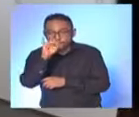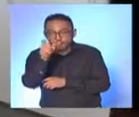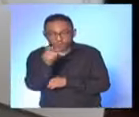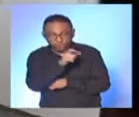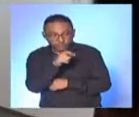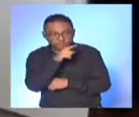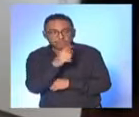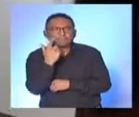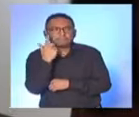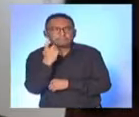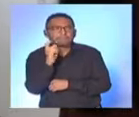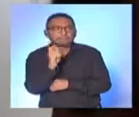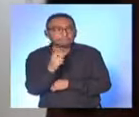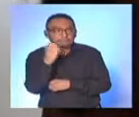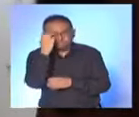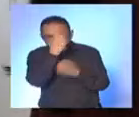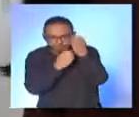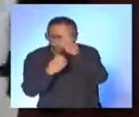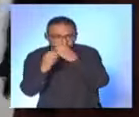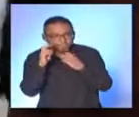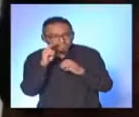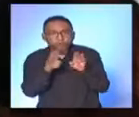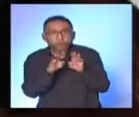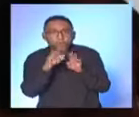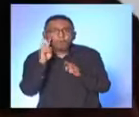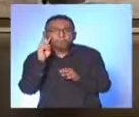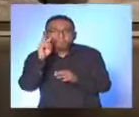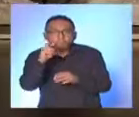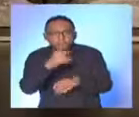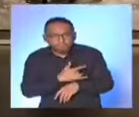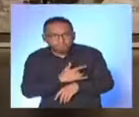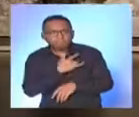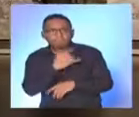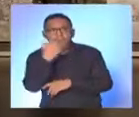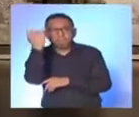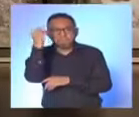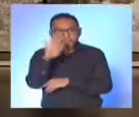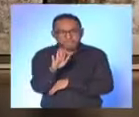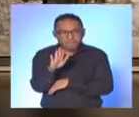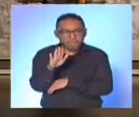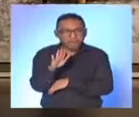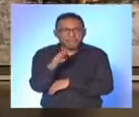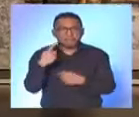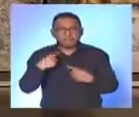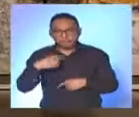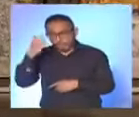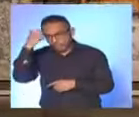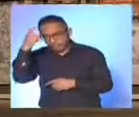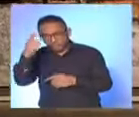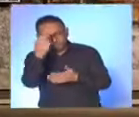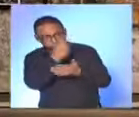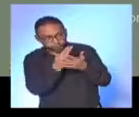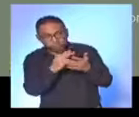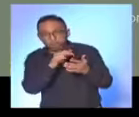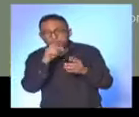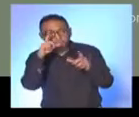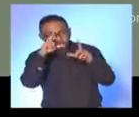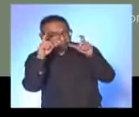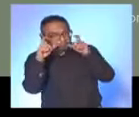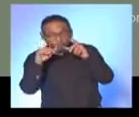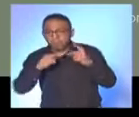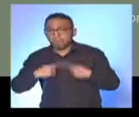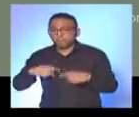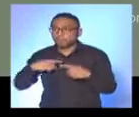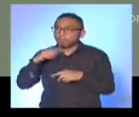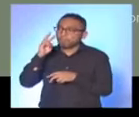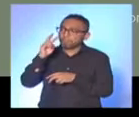La finalidad es hacer un análisis acerca de la percepción de las imágenes, tanto por parte de creadores como espectadores. Además, se hablará